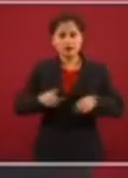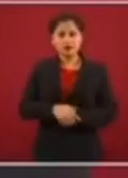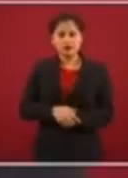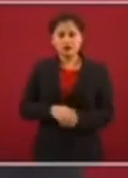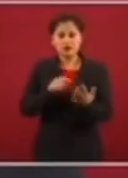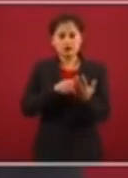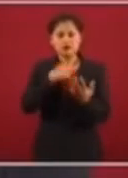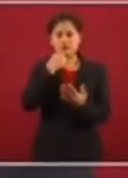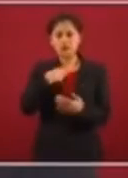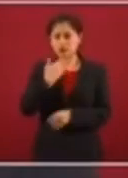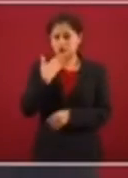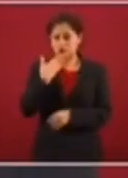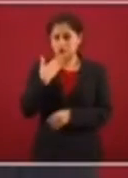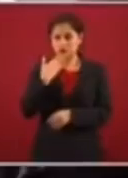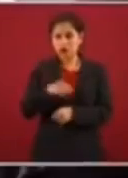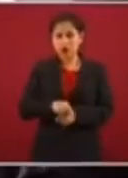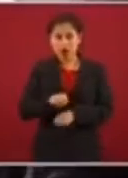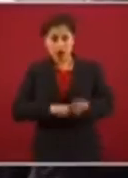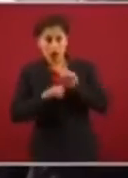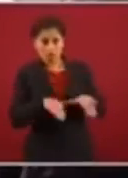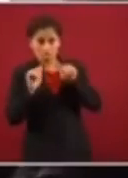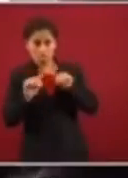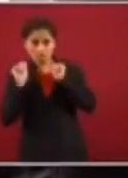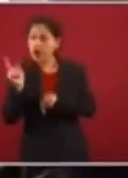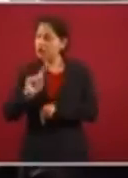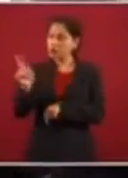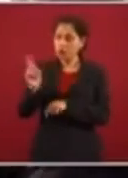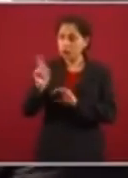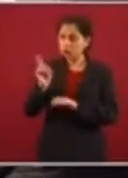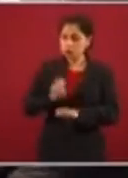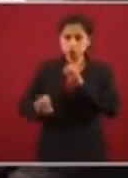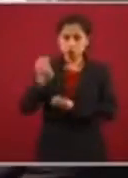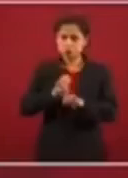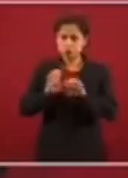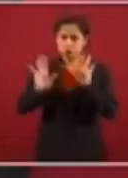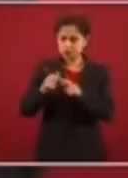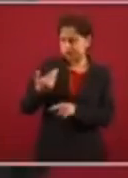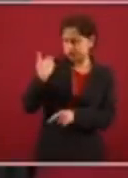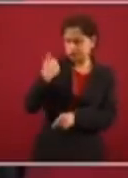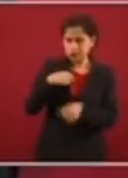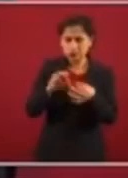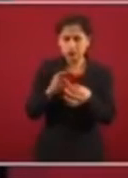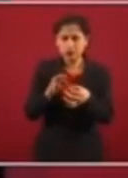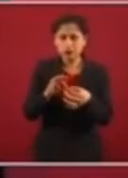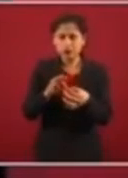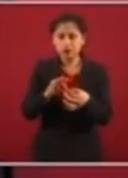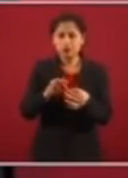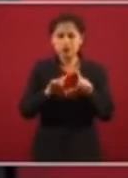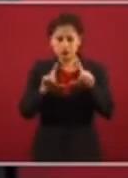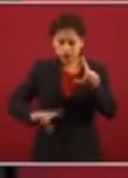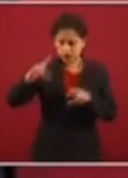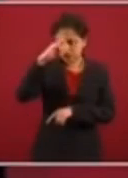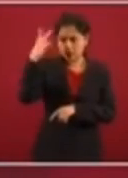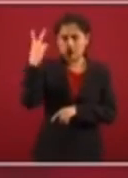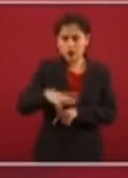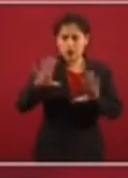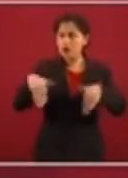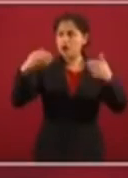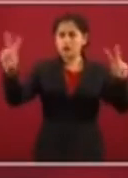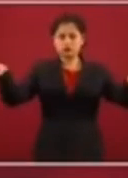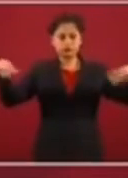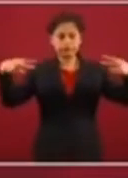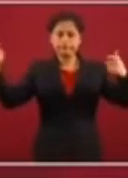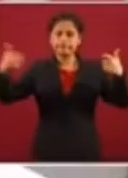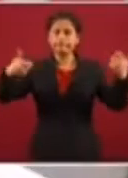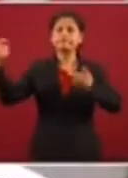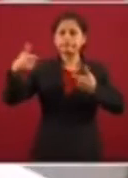bien. ¿No se están retirando empresas? No, no. ¿Hay más inversión? No, es exactamente lo que acabo de decir. México es un país atractivo para la